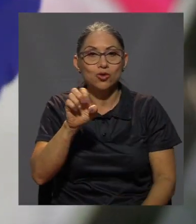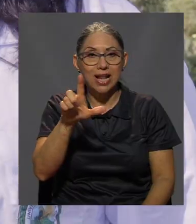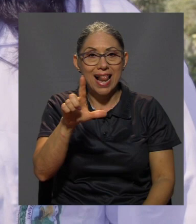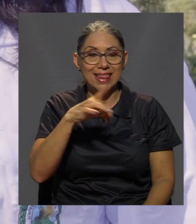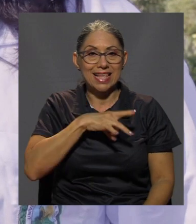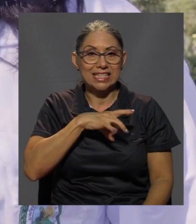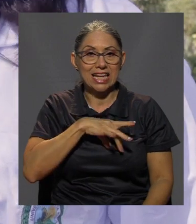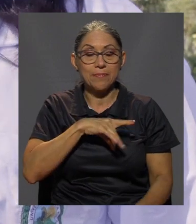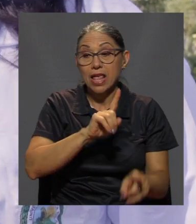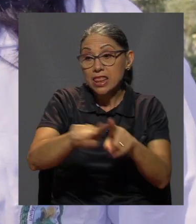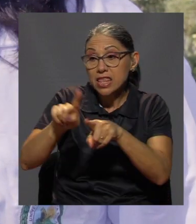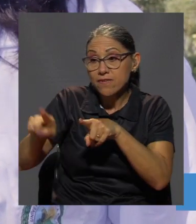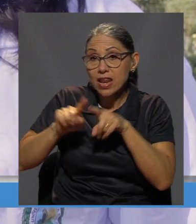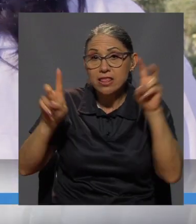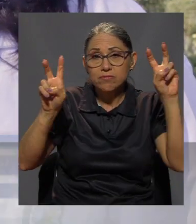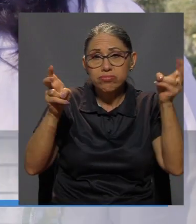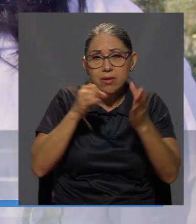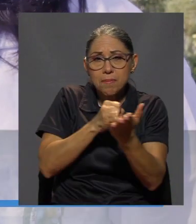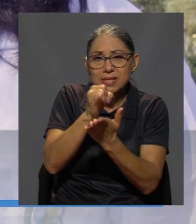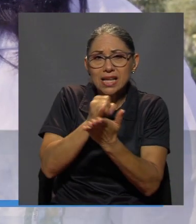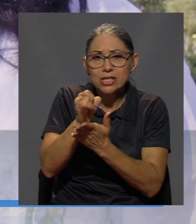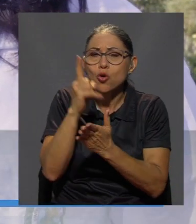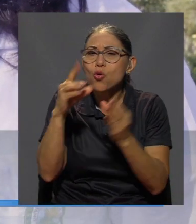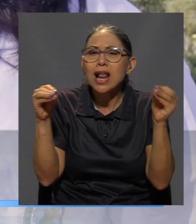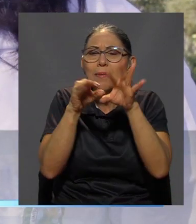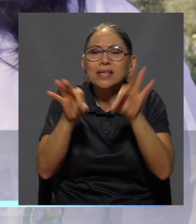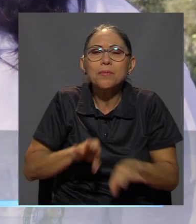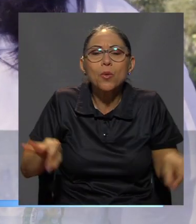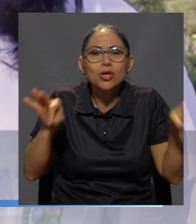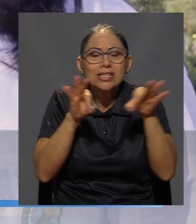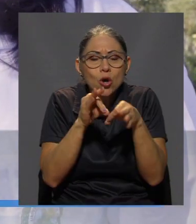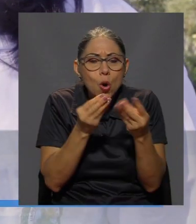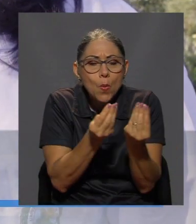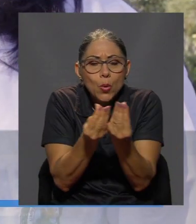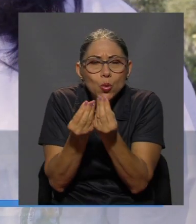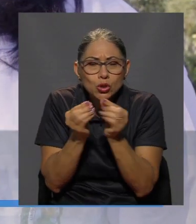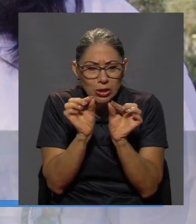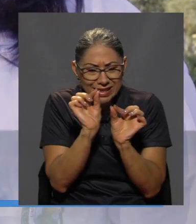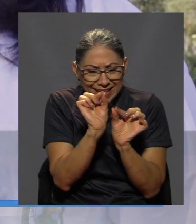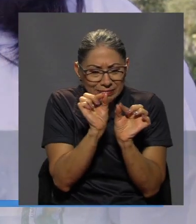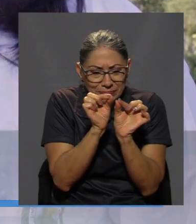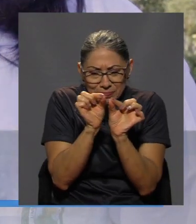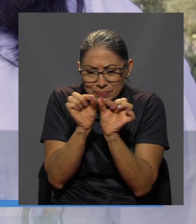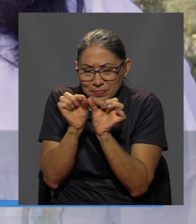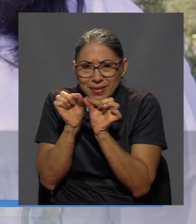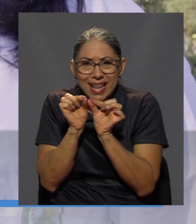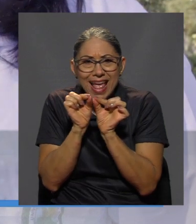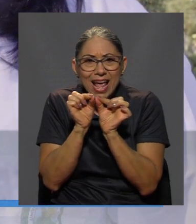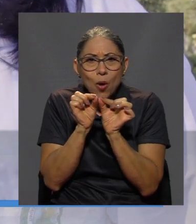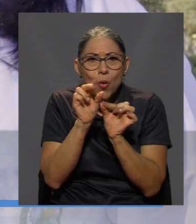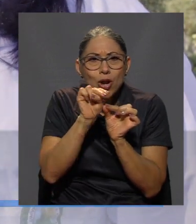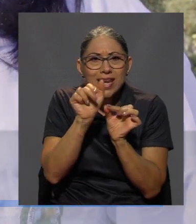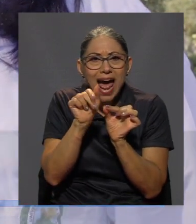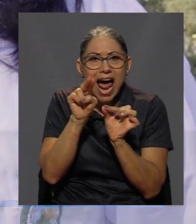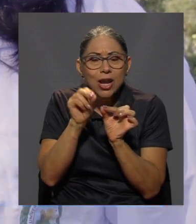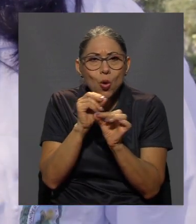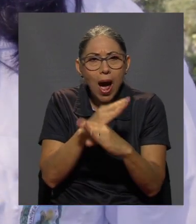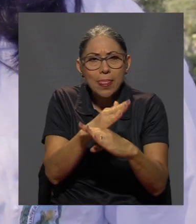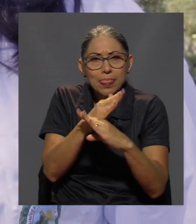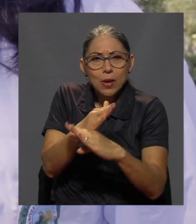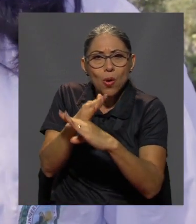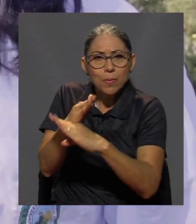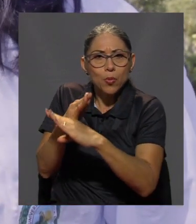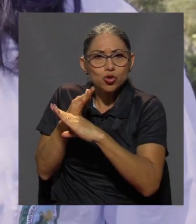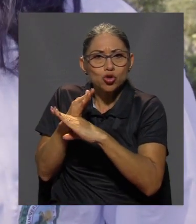Chile, tiene varias líneas de investigación. Una de las más importantes es la producción de nanoanticuerpos. Los nanoanticuerpos se producen